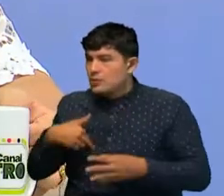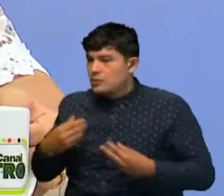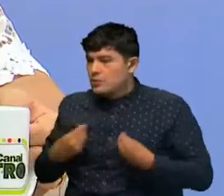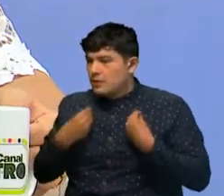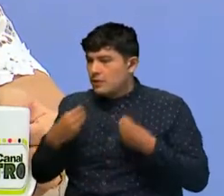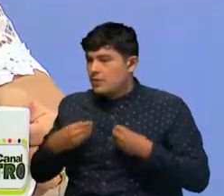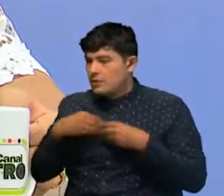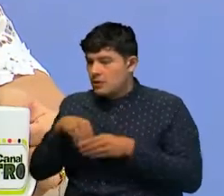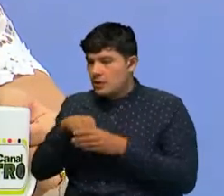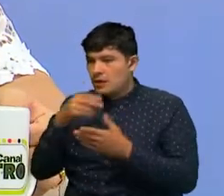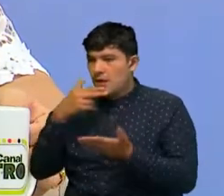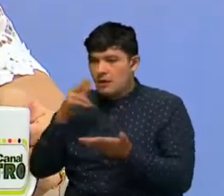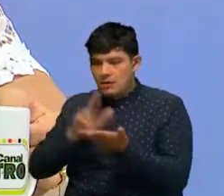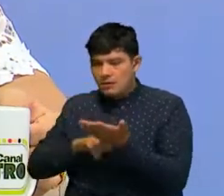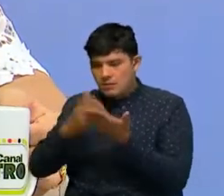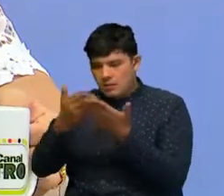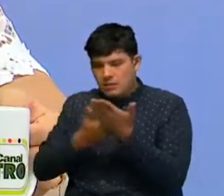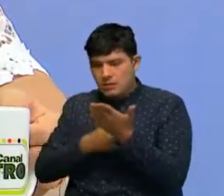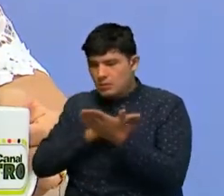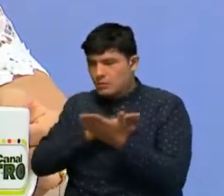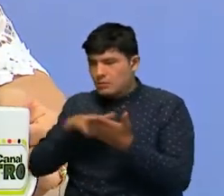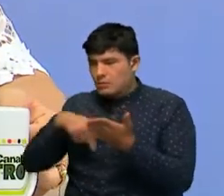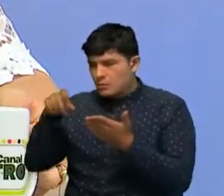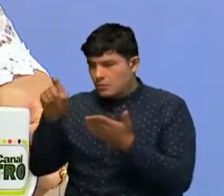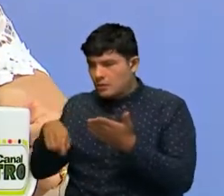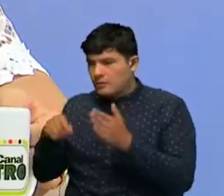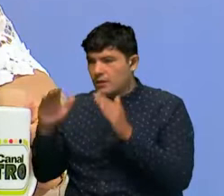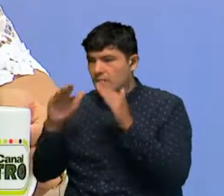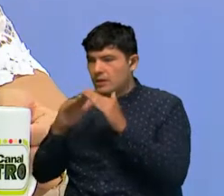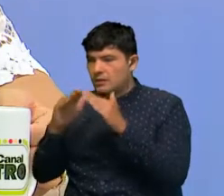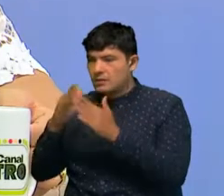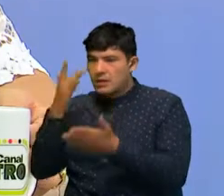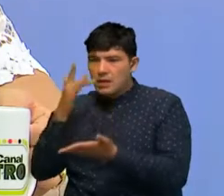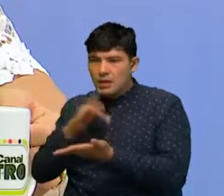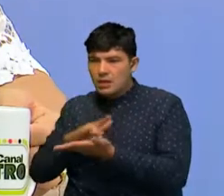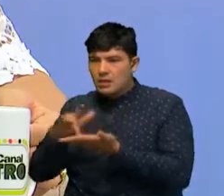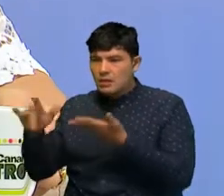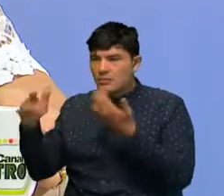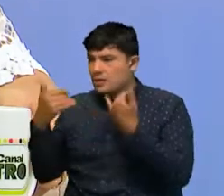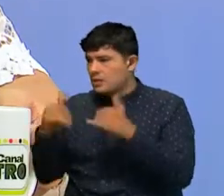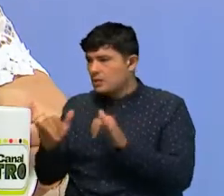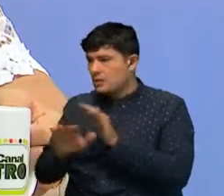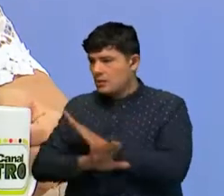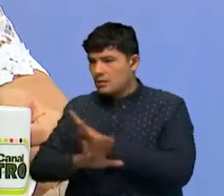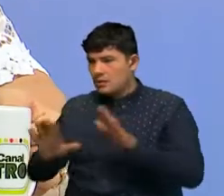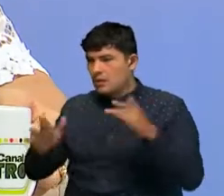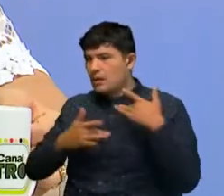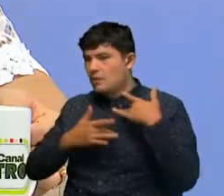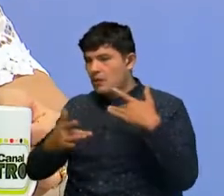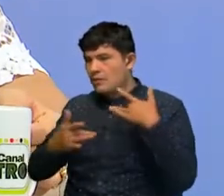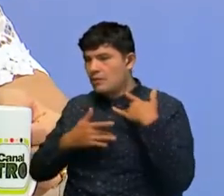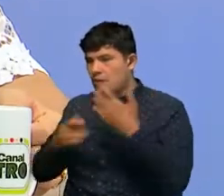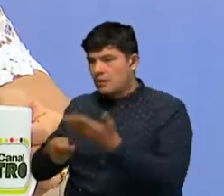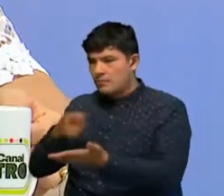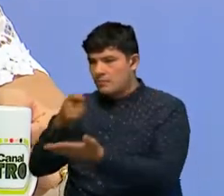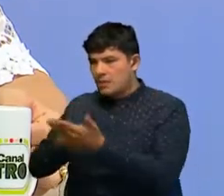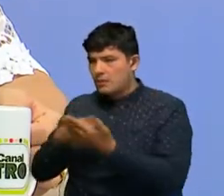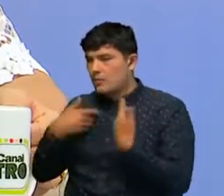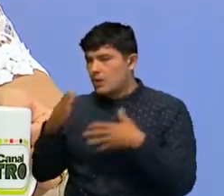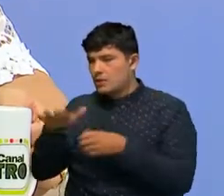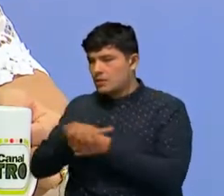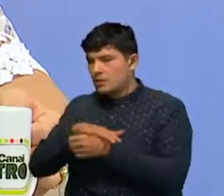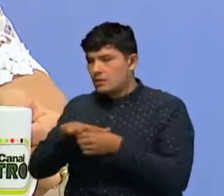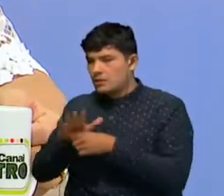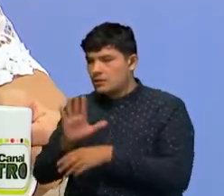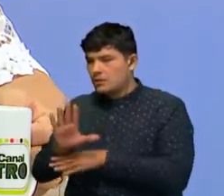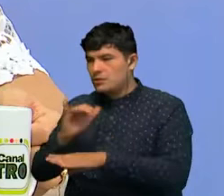carta solamente decía que teníamos que mantener el establecimiento limpio y esto colaborar con las con lo que se presentara en la